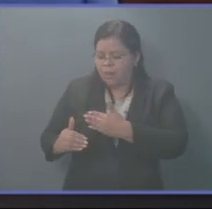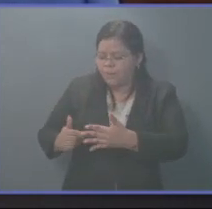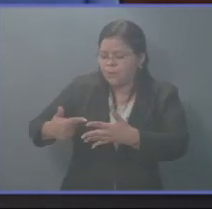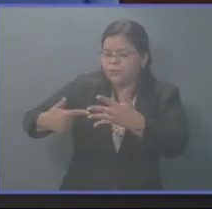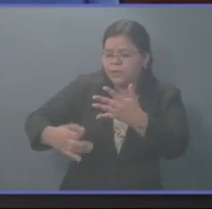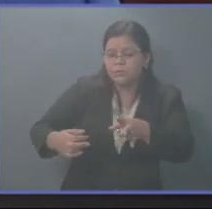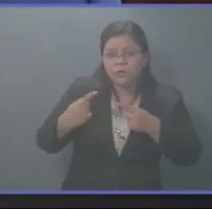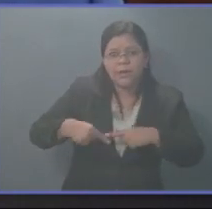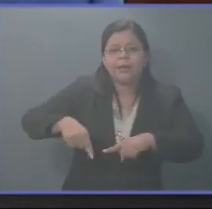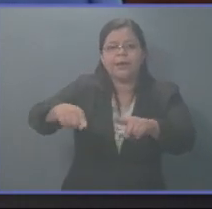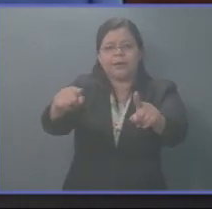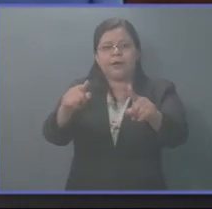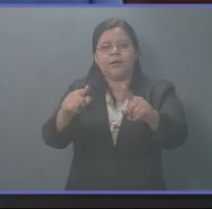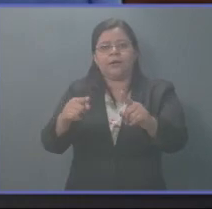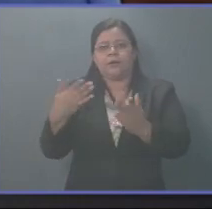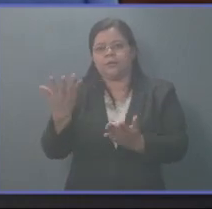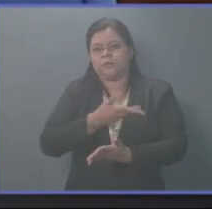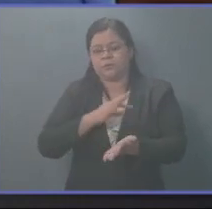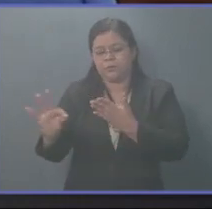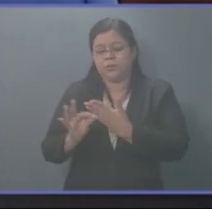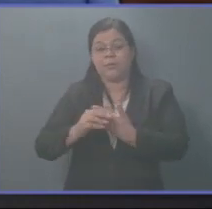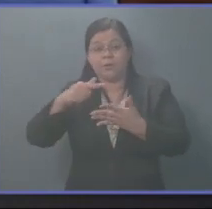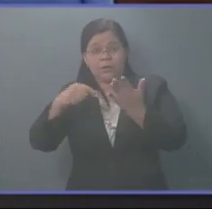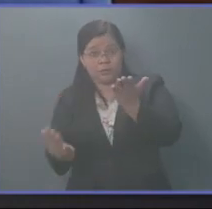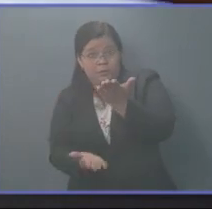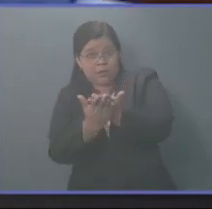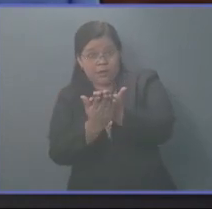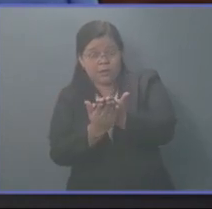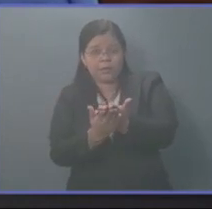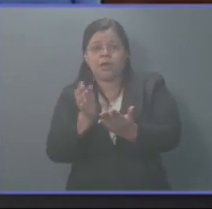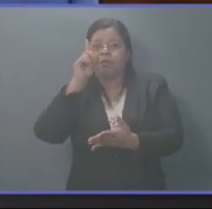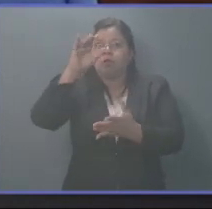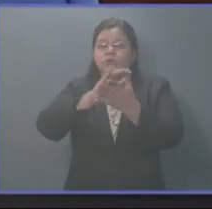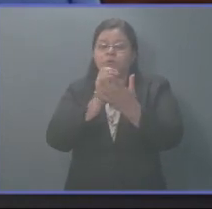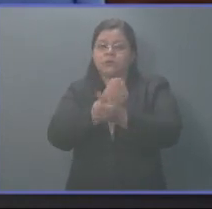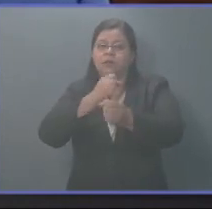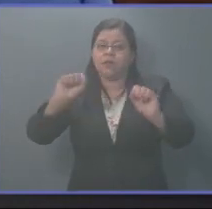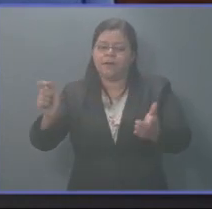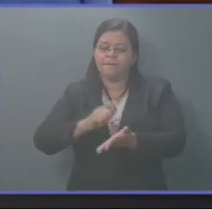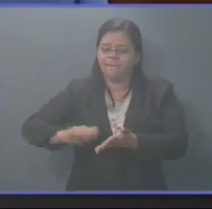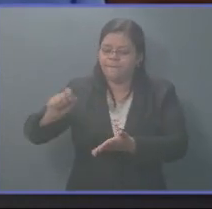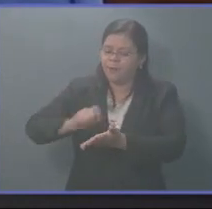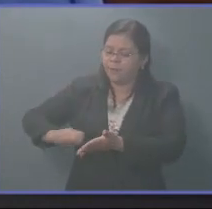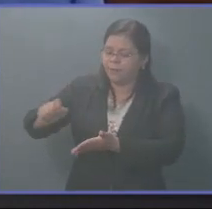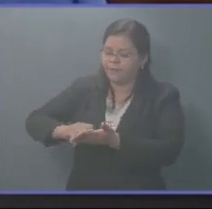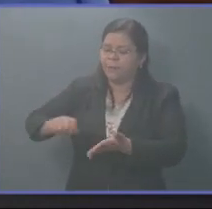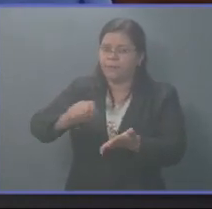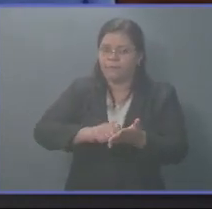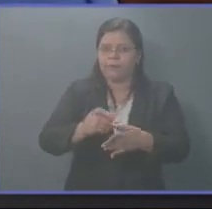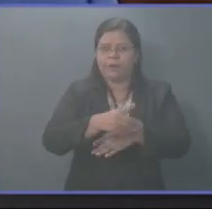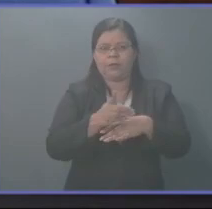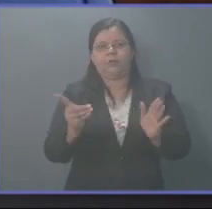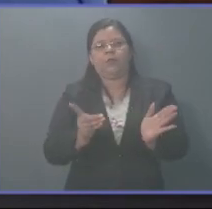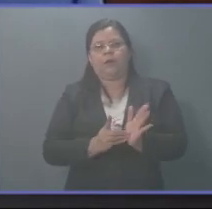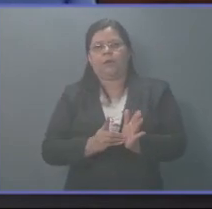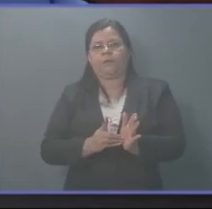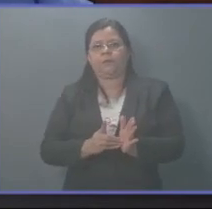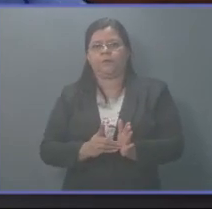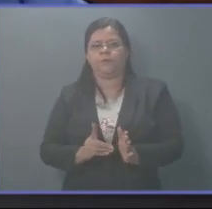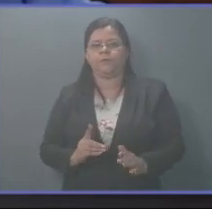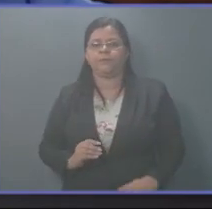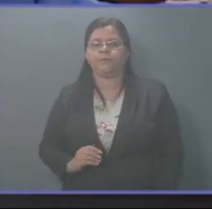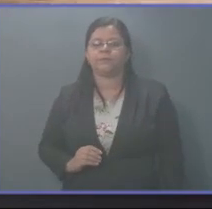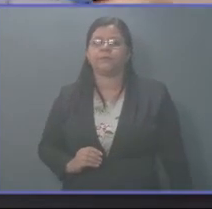efectos consiguientes. Anexando proyecto de decreto, Dios, Unión, Libertad, y calza la firma de la mayoría de los diputados